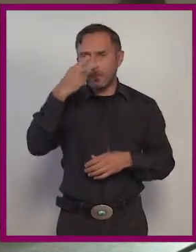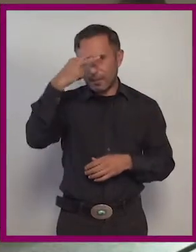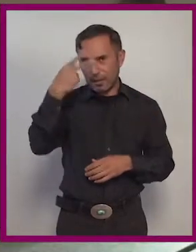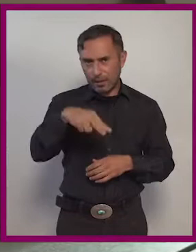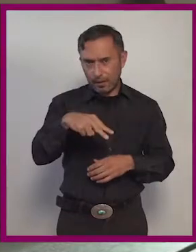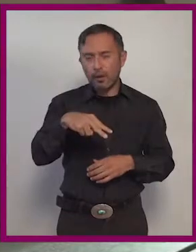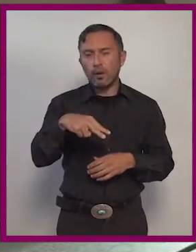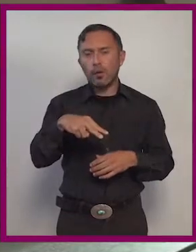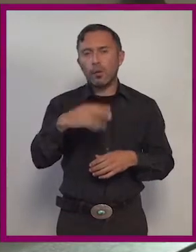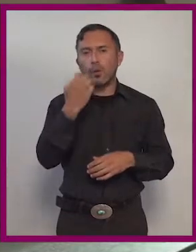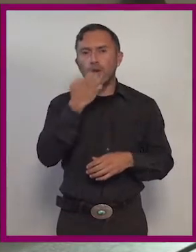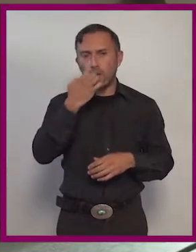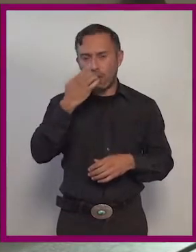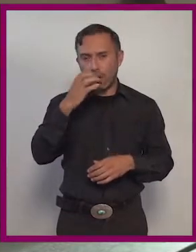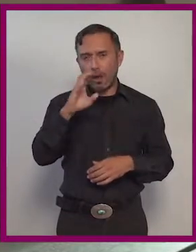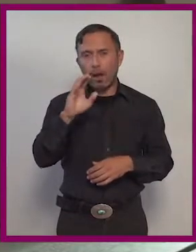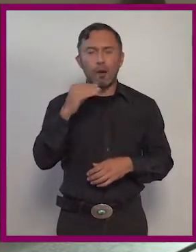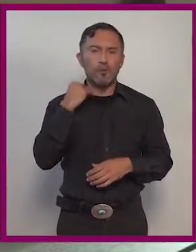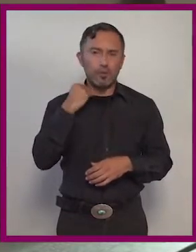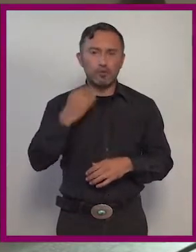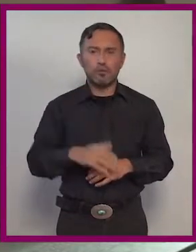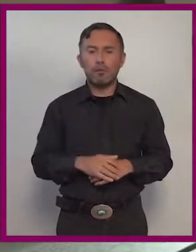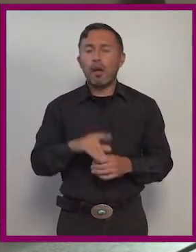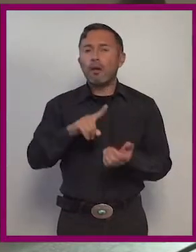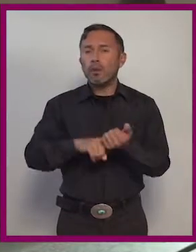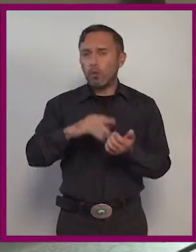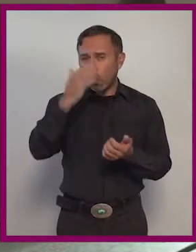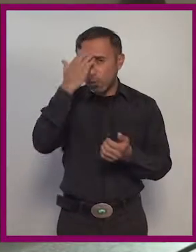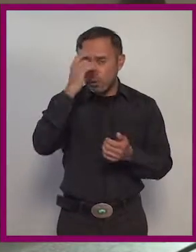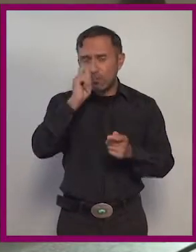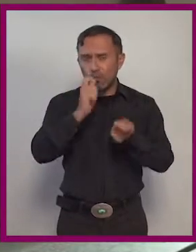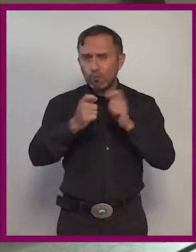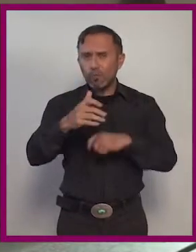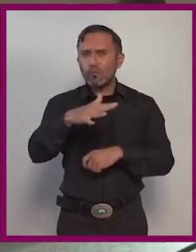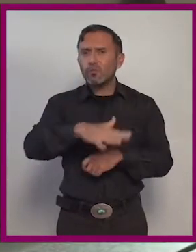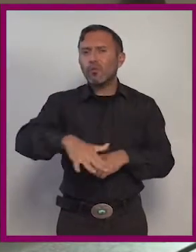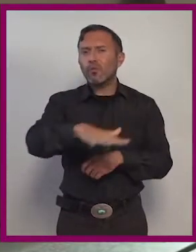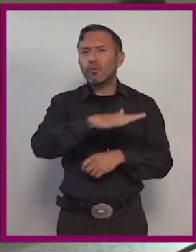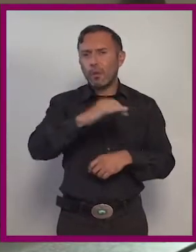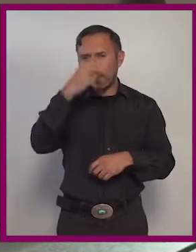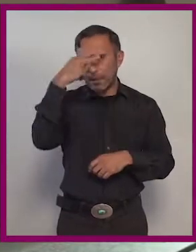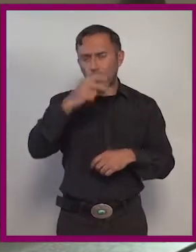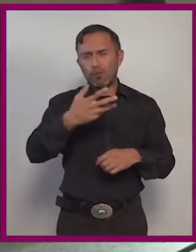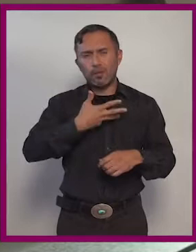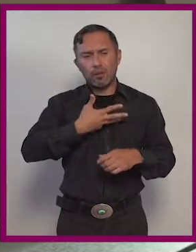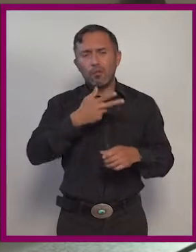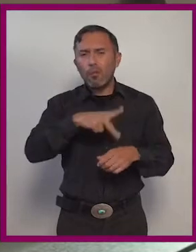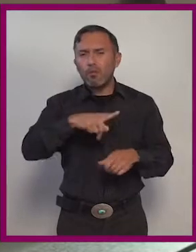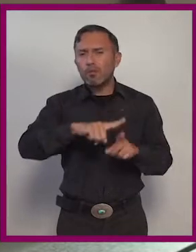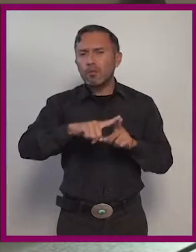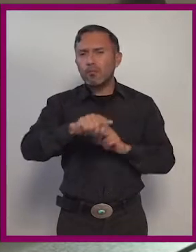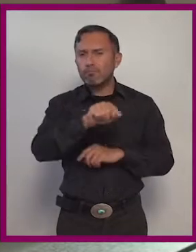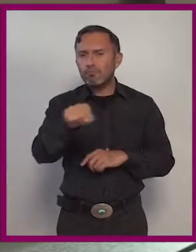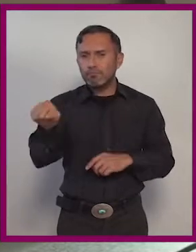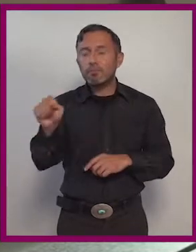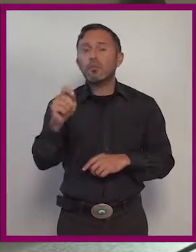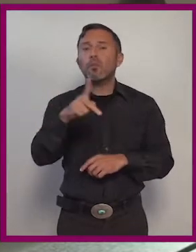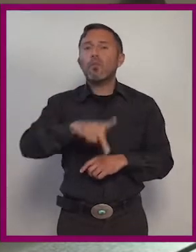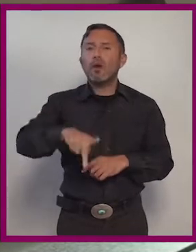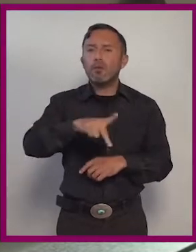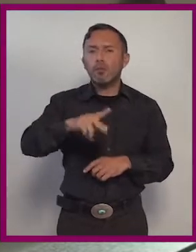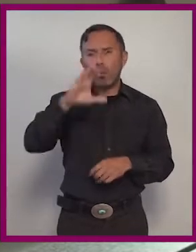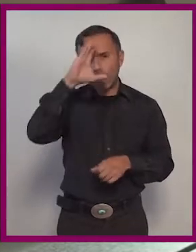impresionante la variedad de conocimientos tradicionales y saberes locales que existen en todo México. Cada pueblo,